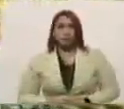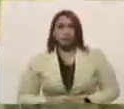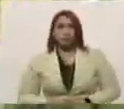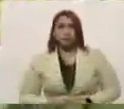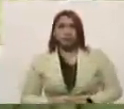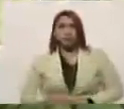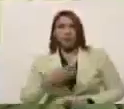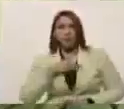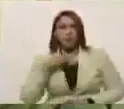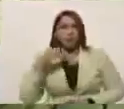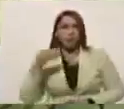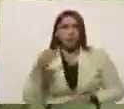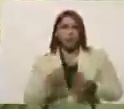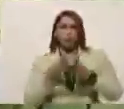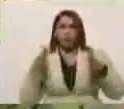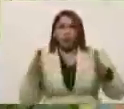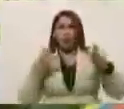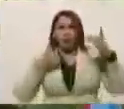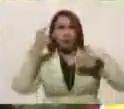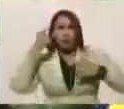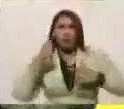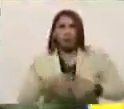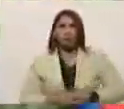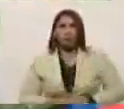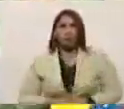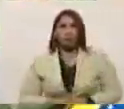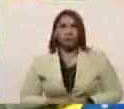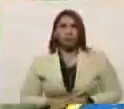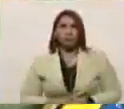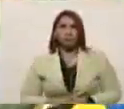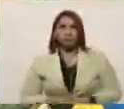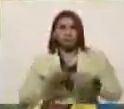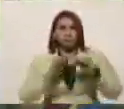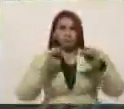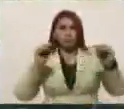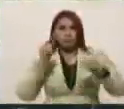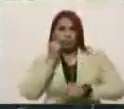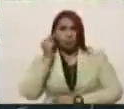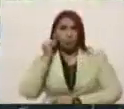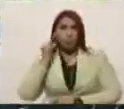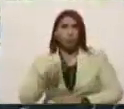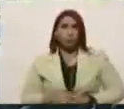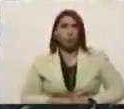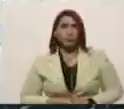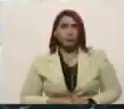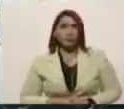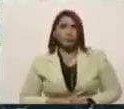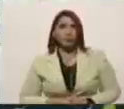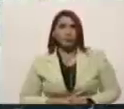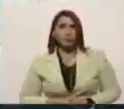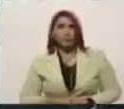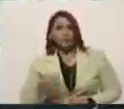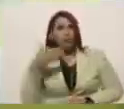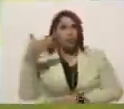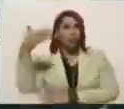El espíritu gigante de Chávez. Muchachos y muchachas, levantemos esas